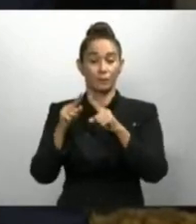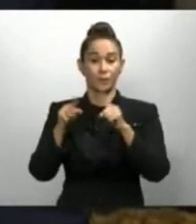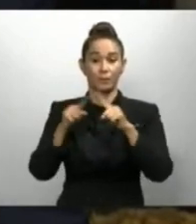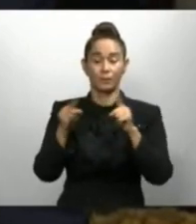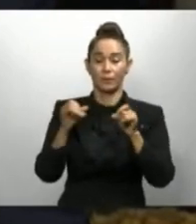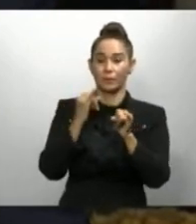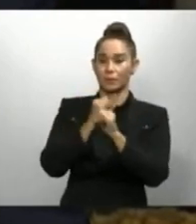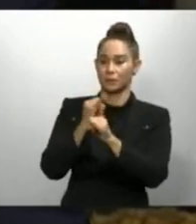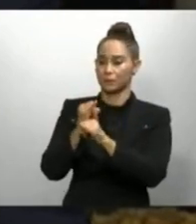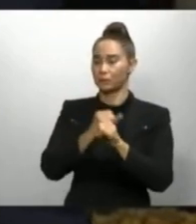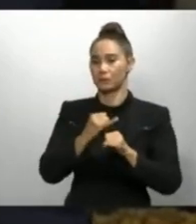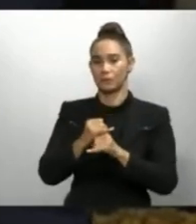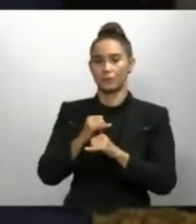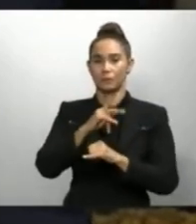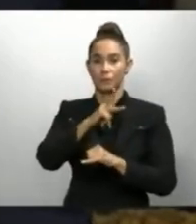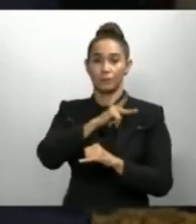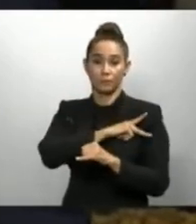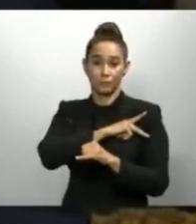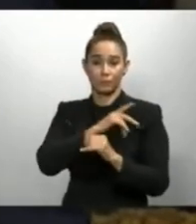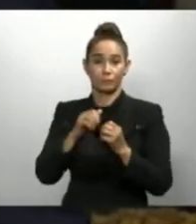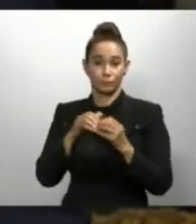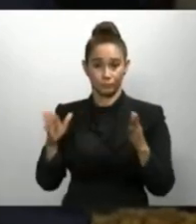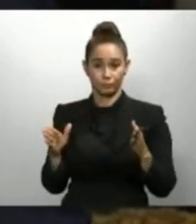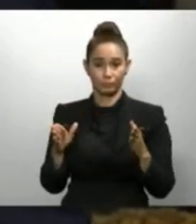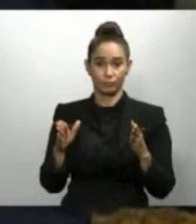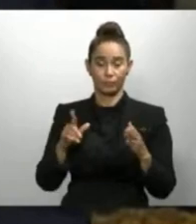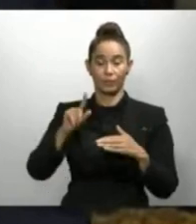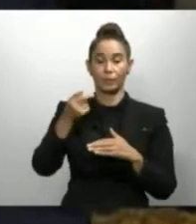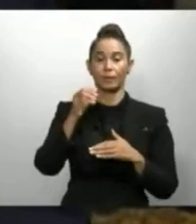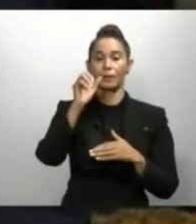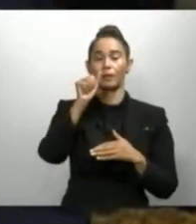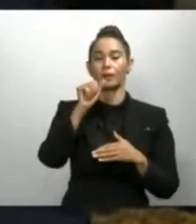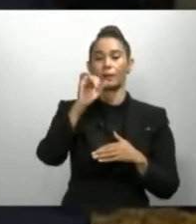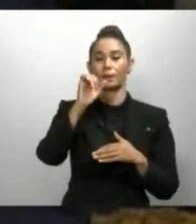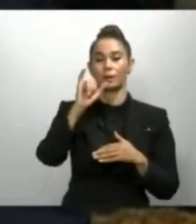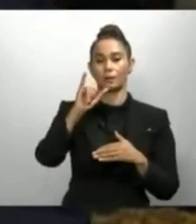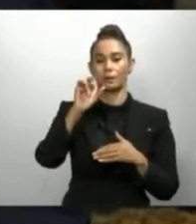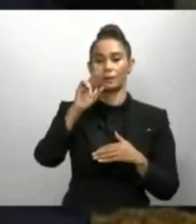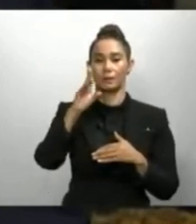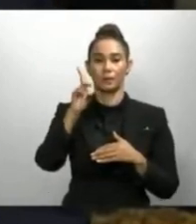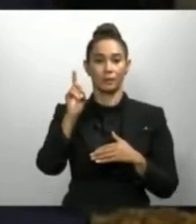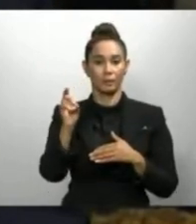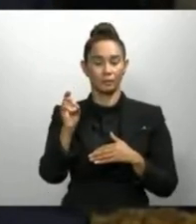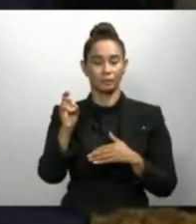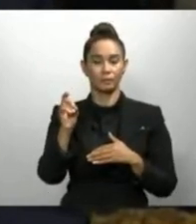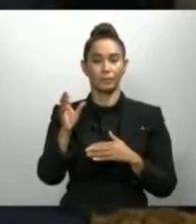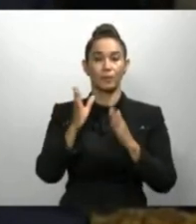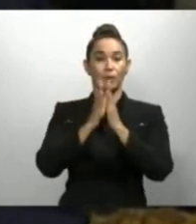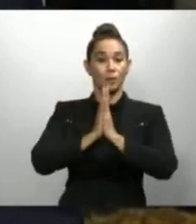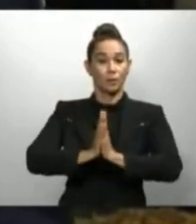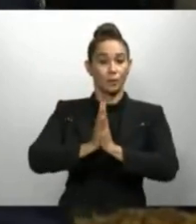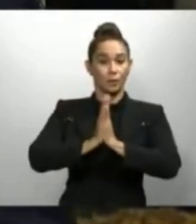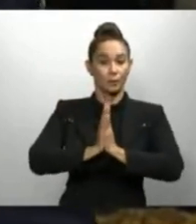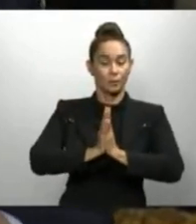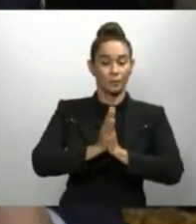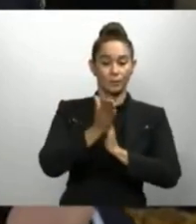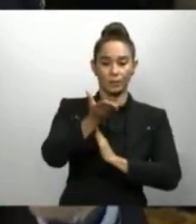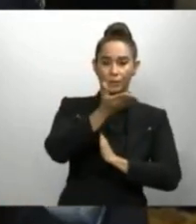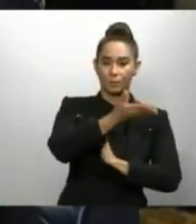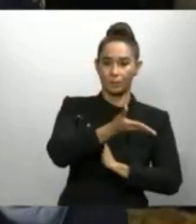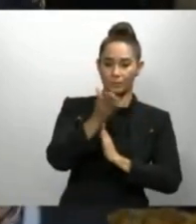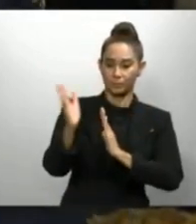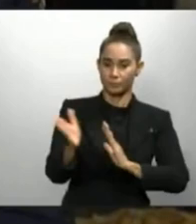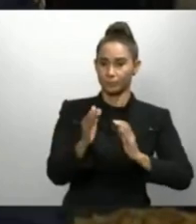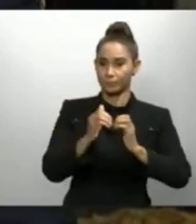diferentes instancias público y privada, principalmente por el IRD, se ha sometido aquí. Yo le voy a pedir que, como pasó ese